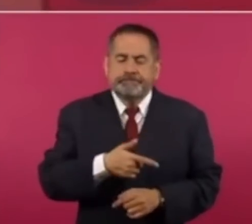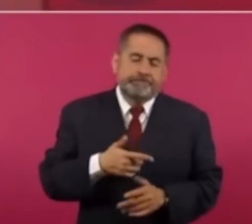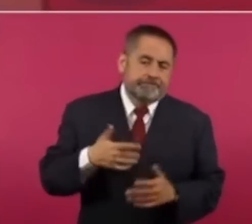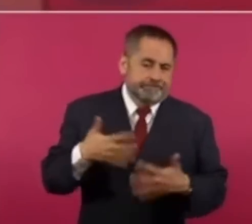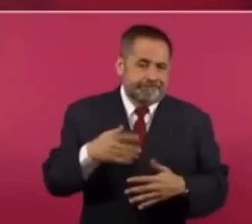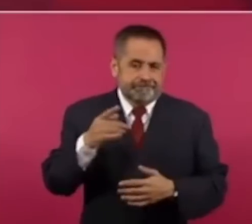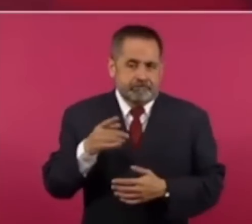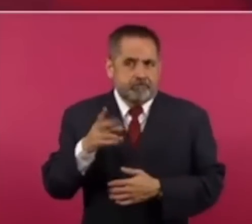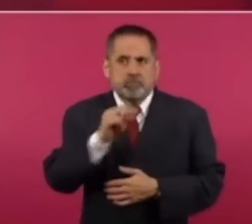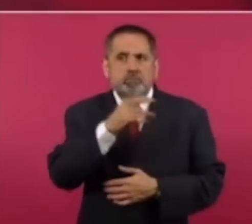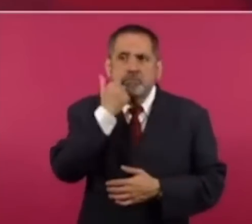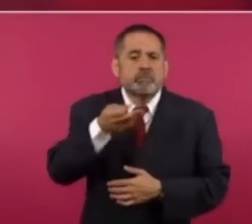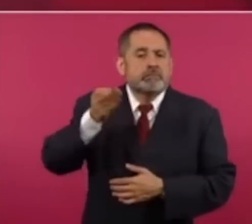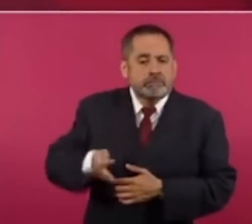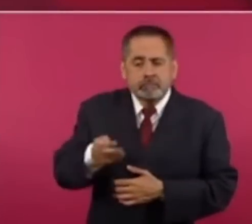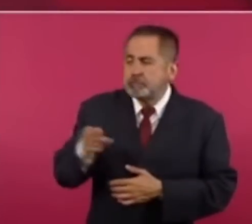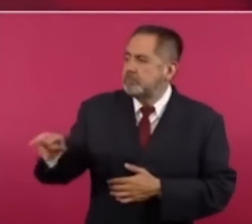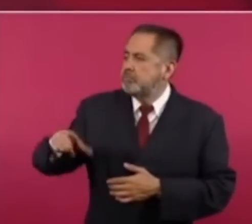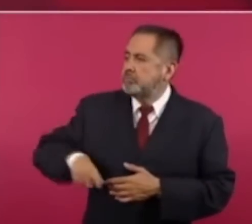aceptar.